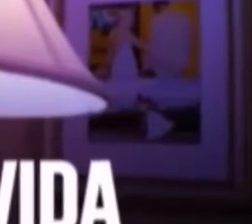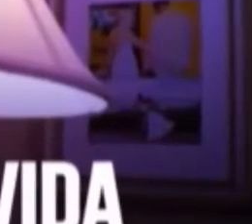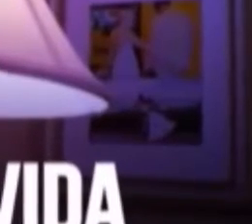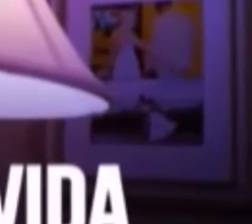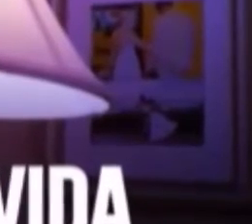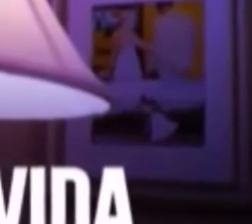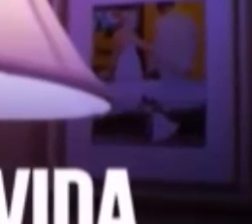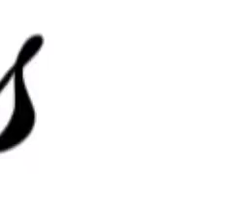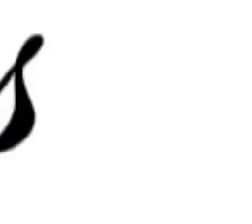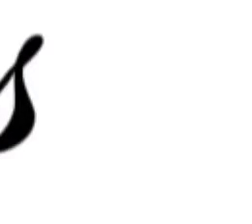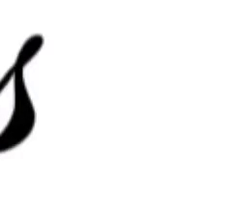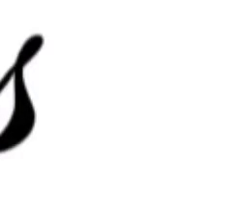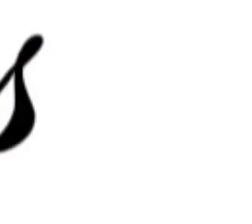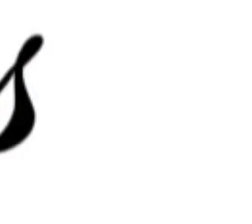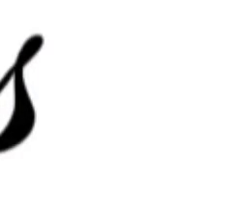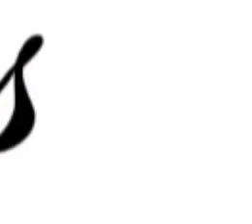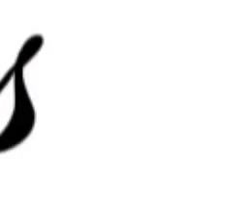Ilumina tu vida,